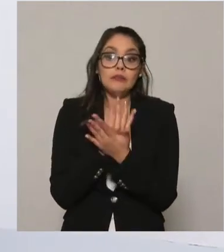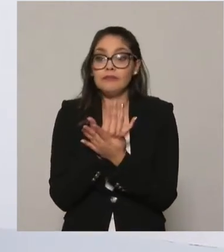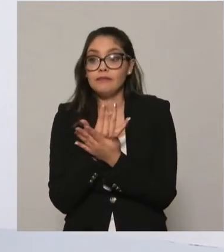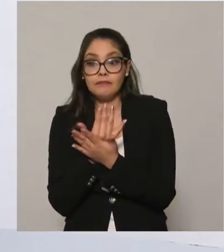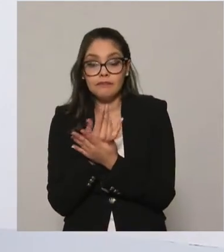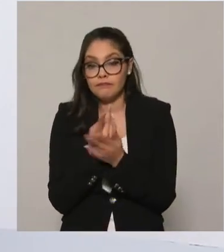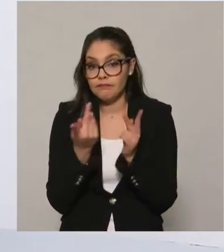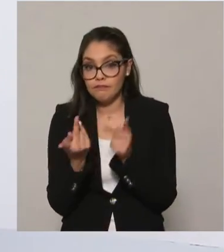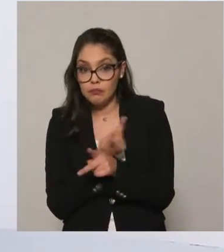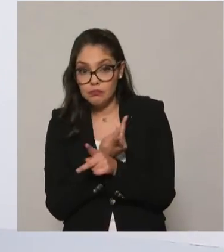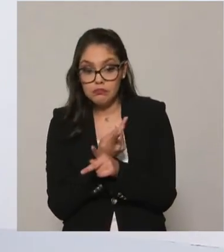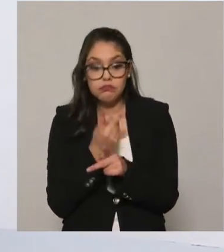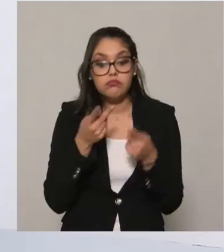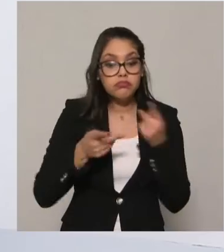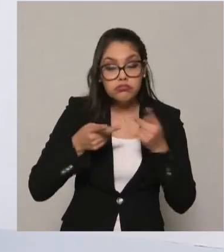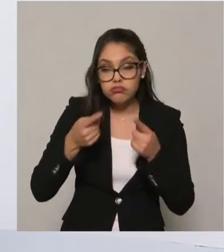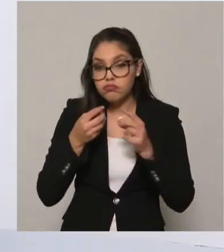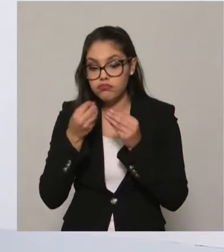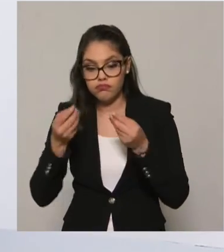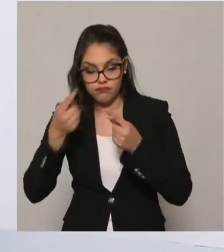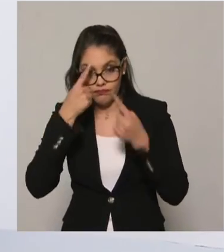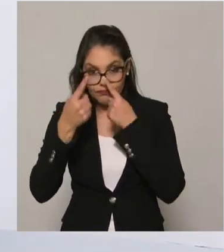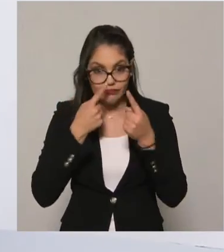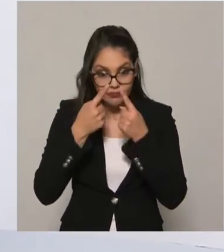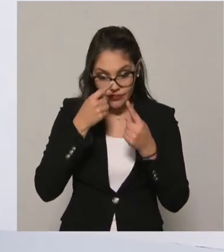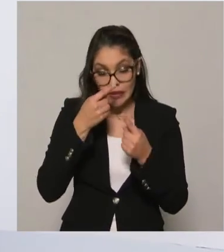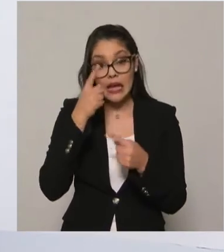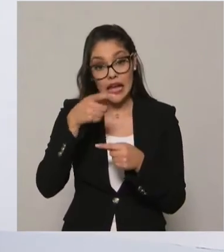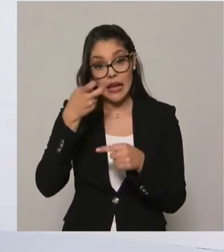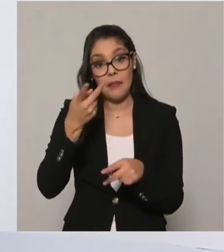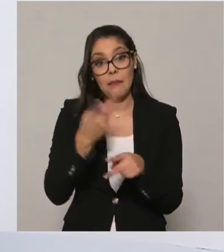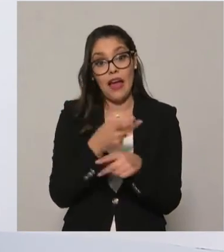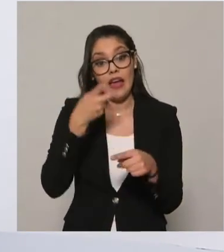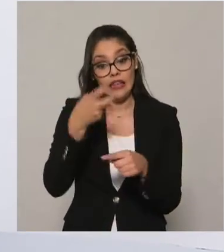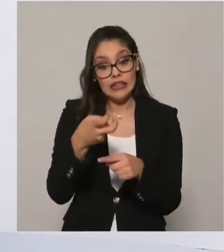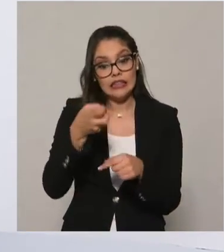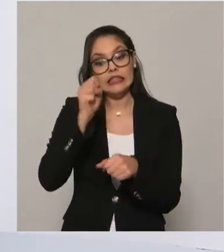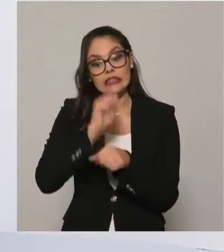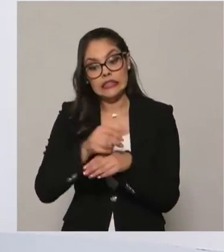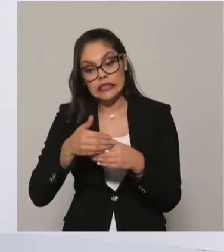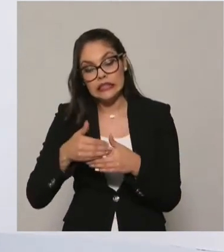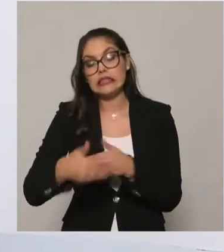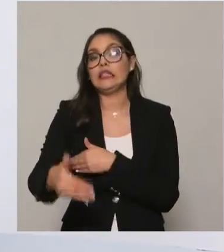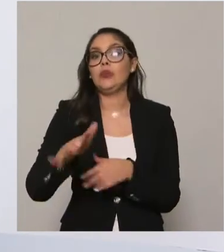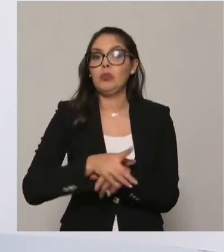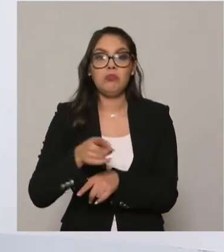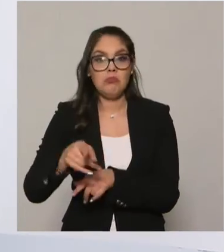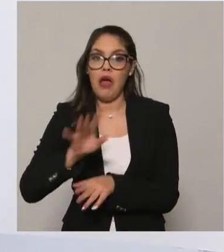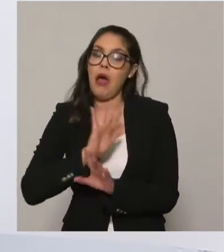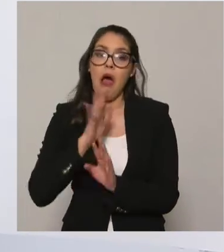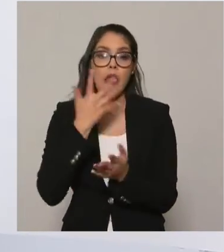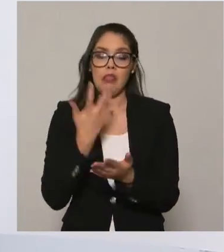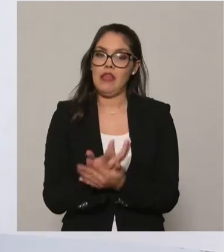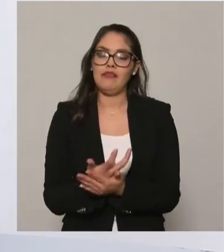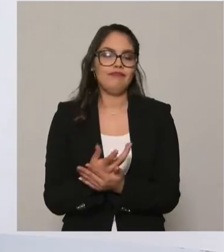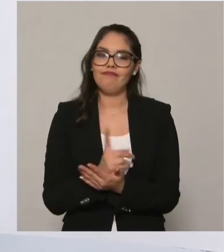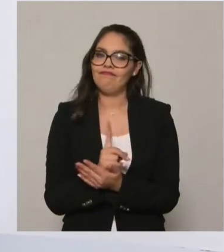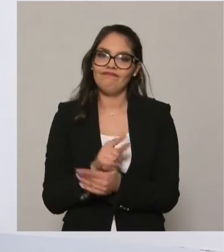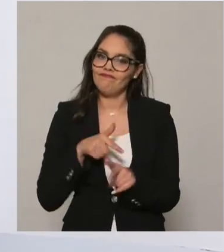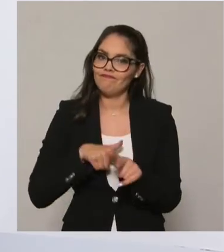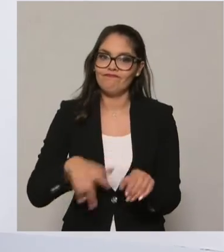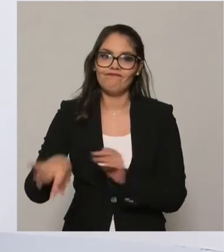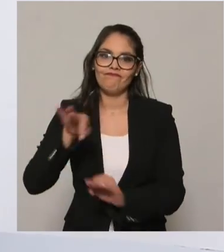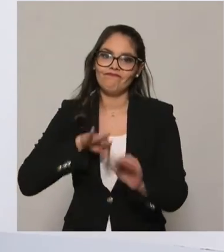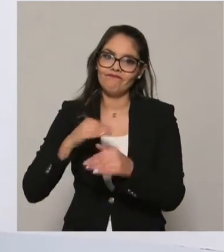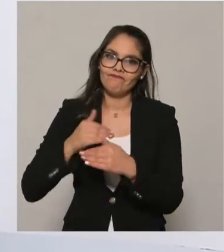coordinando todavía la agenda para esta actividad y las que tendrá a lo largo de todos estos días, porque ella no va a parar solo los que te comenté.